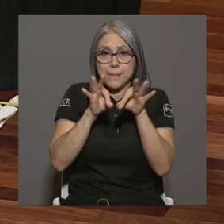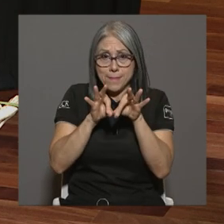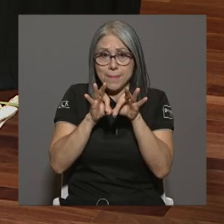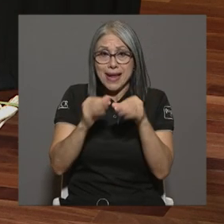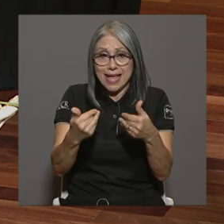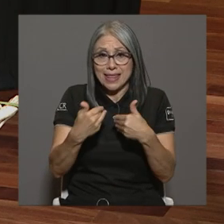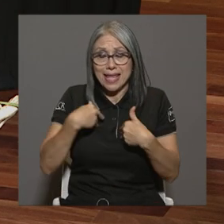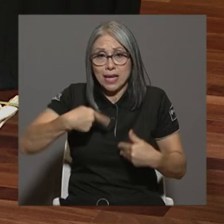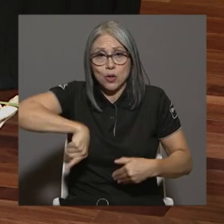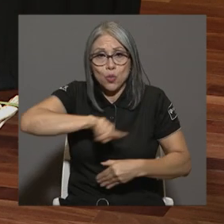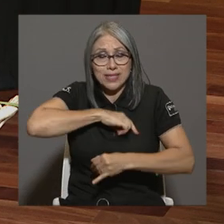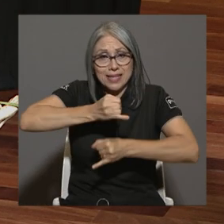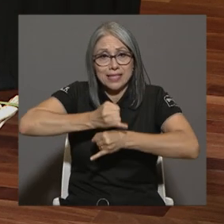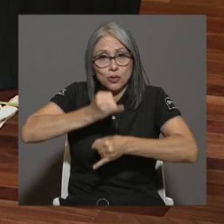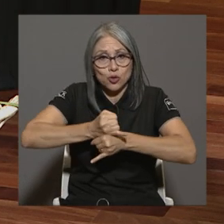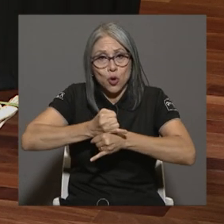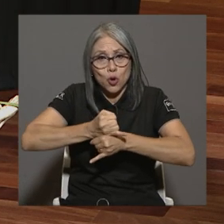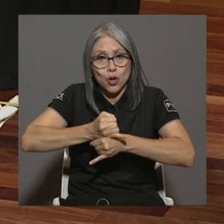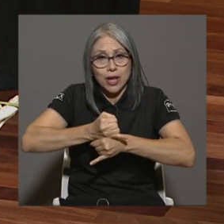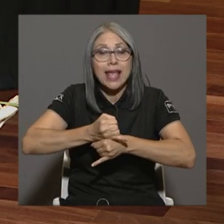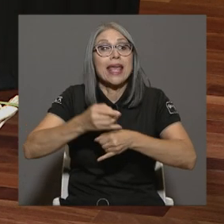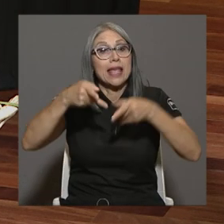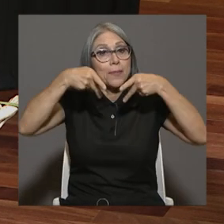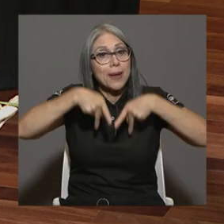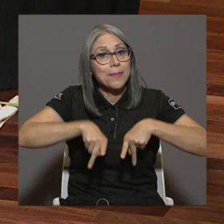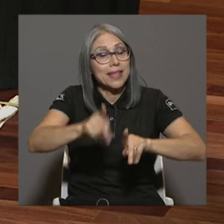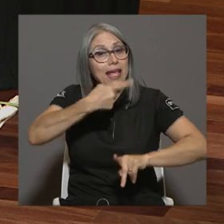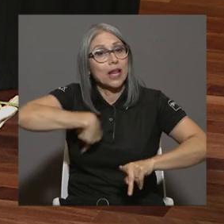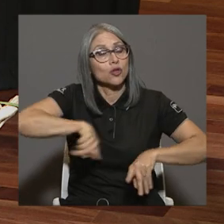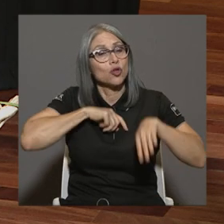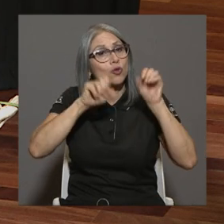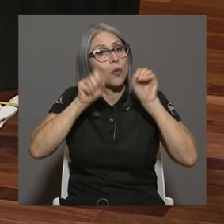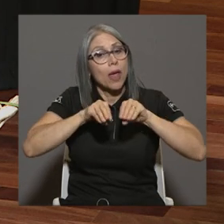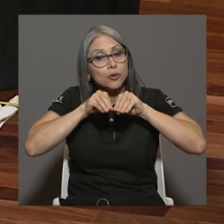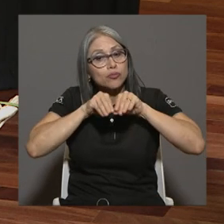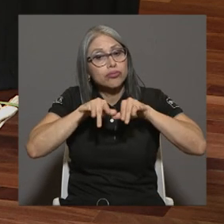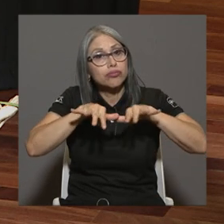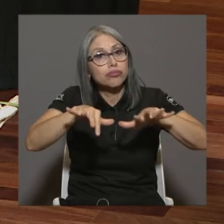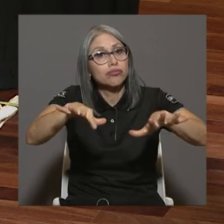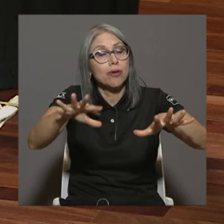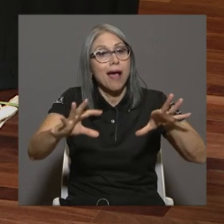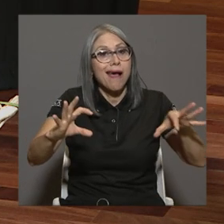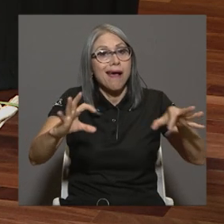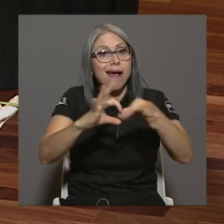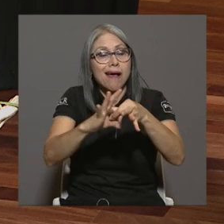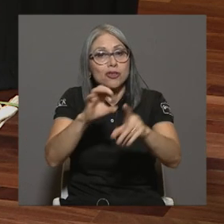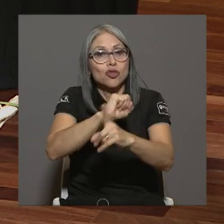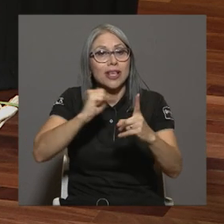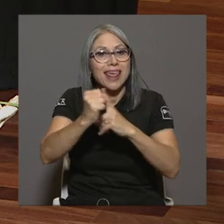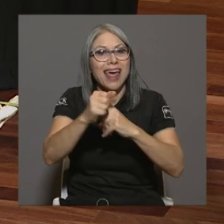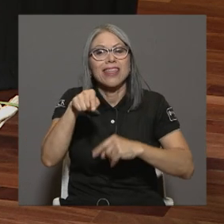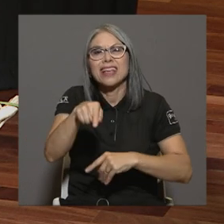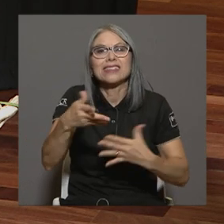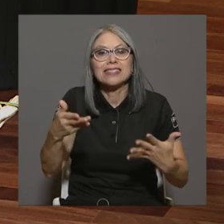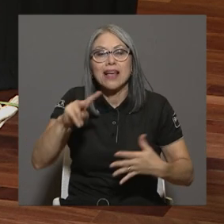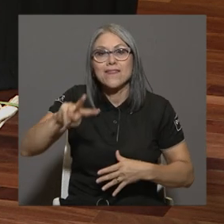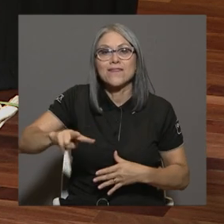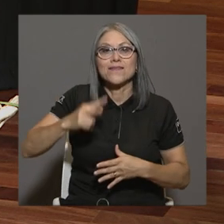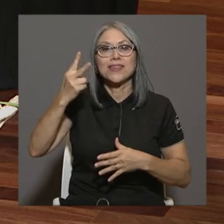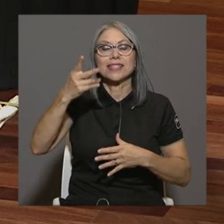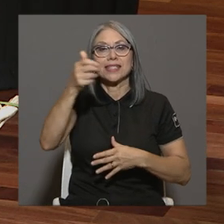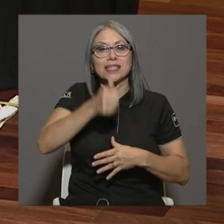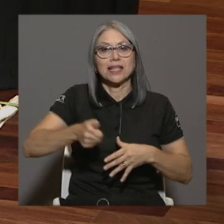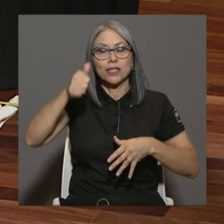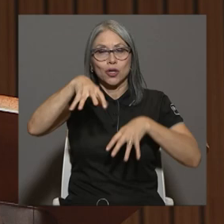institución nos permite proyectarnos hacia la sociedad costarricense es la Vicerrectoría de